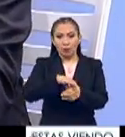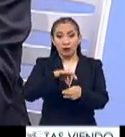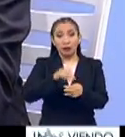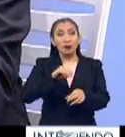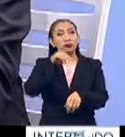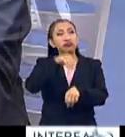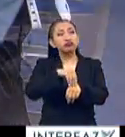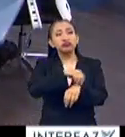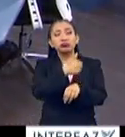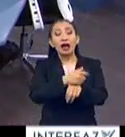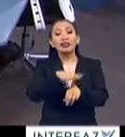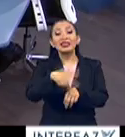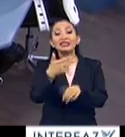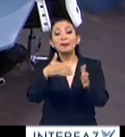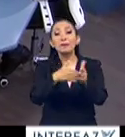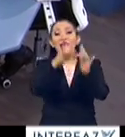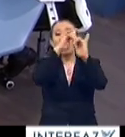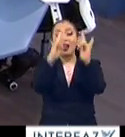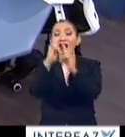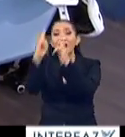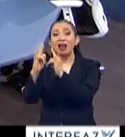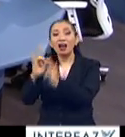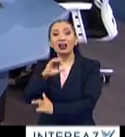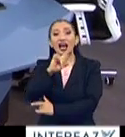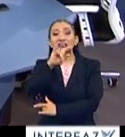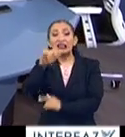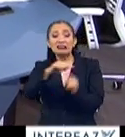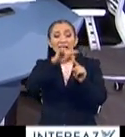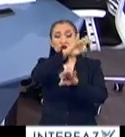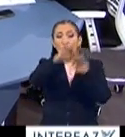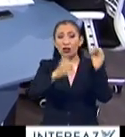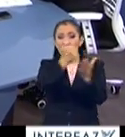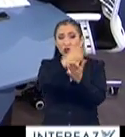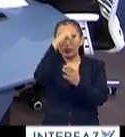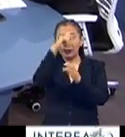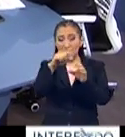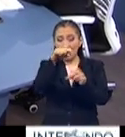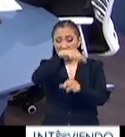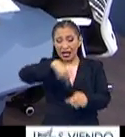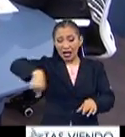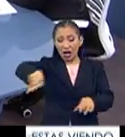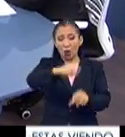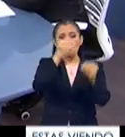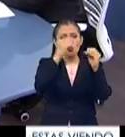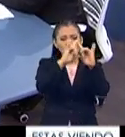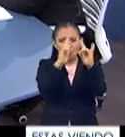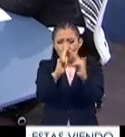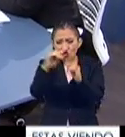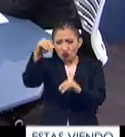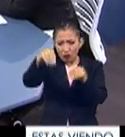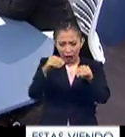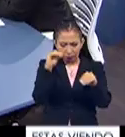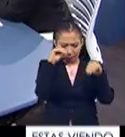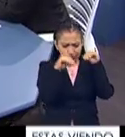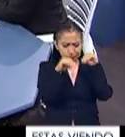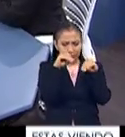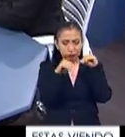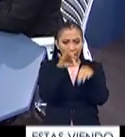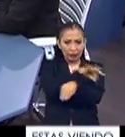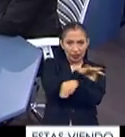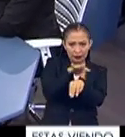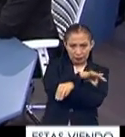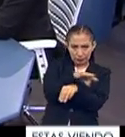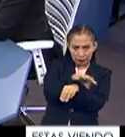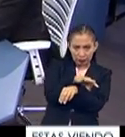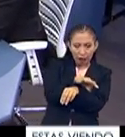este proceso electoral vamos a instalar cerca de 13,000 casillas electorales a lo largo y ancho de la Ciudad de México. Muchas de estas casillas han sido